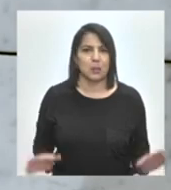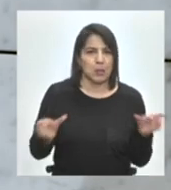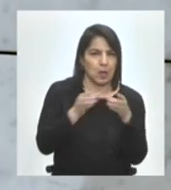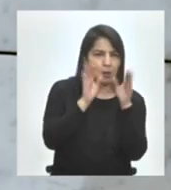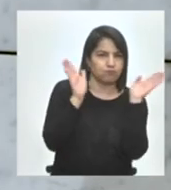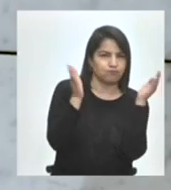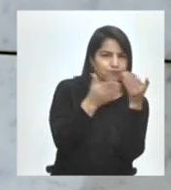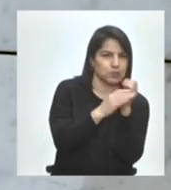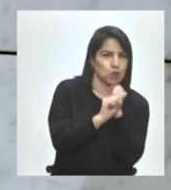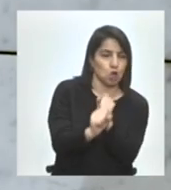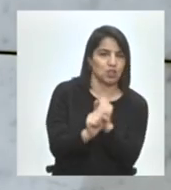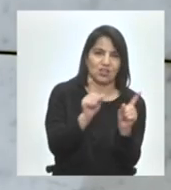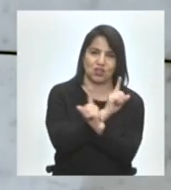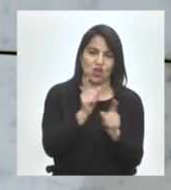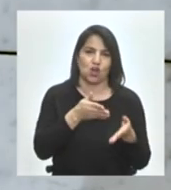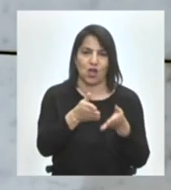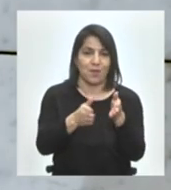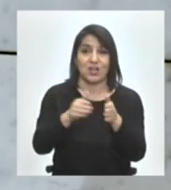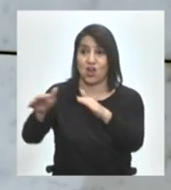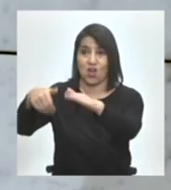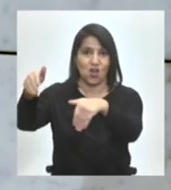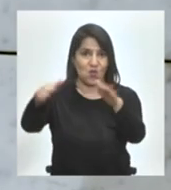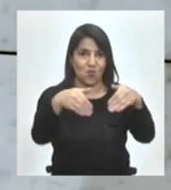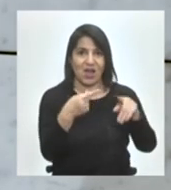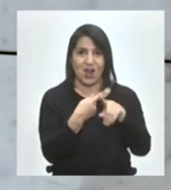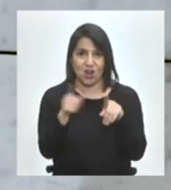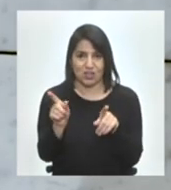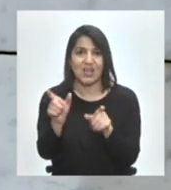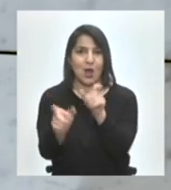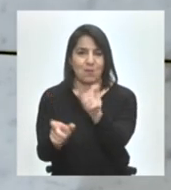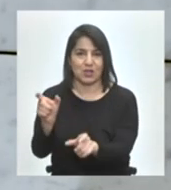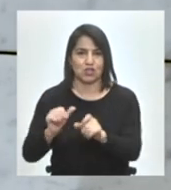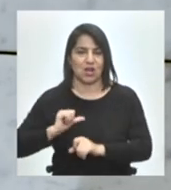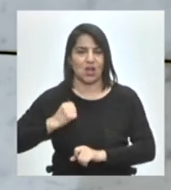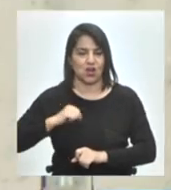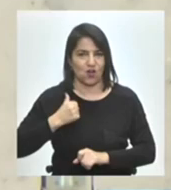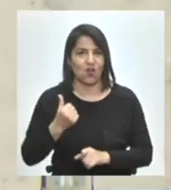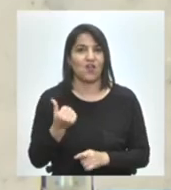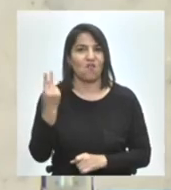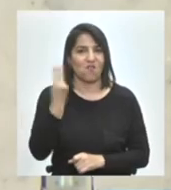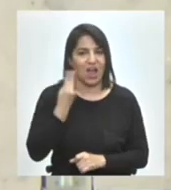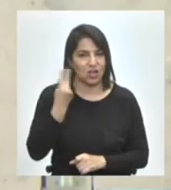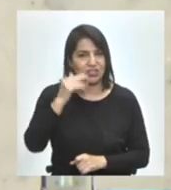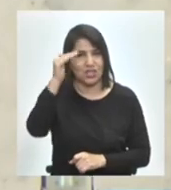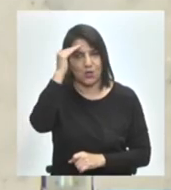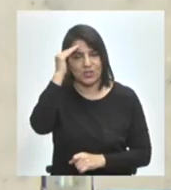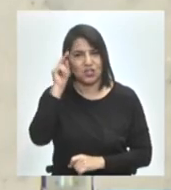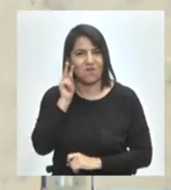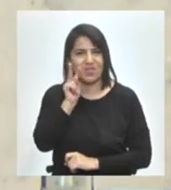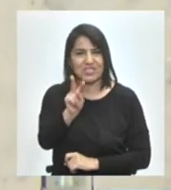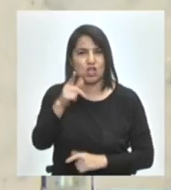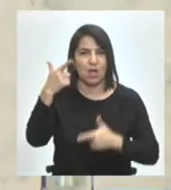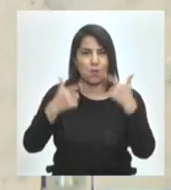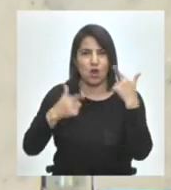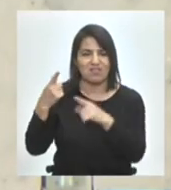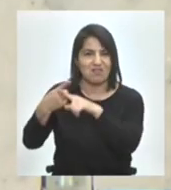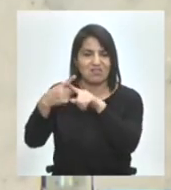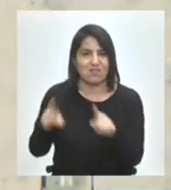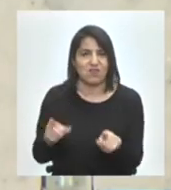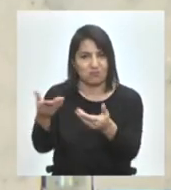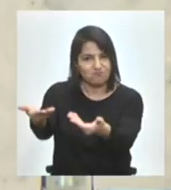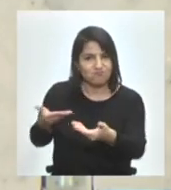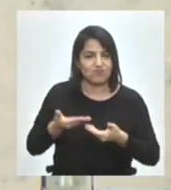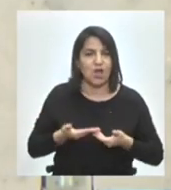camino, sino convocar a otras generaciones y a otras valiosas experiencias y visiones políticas a que